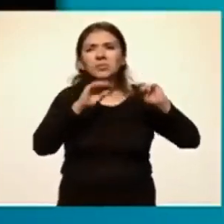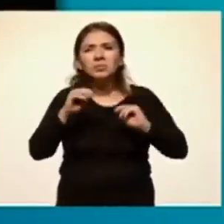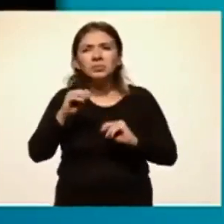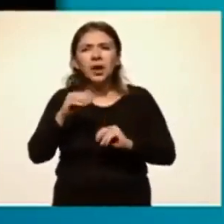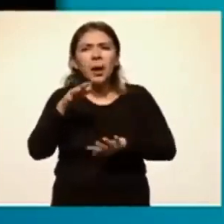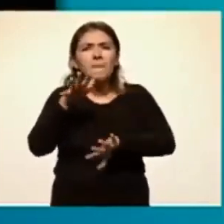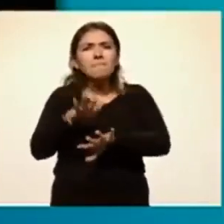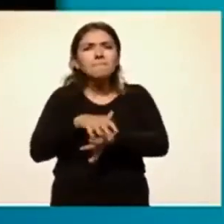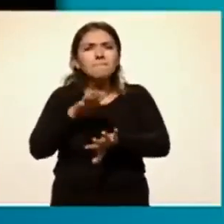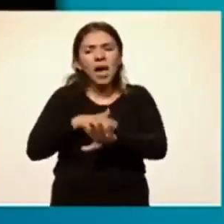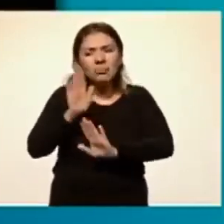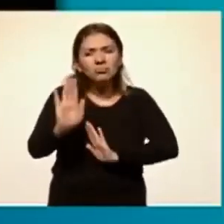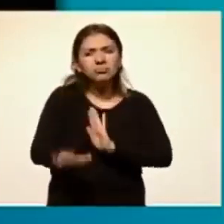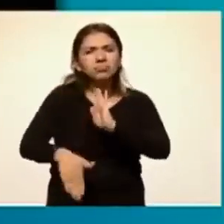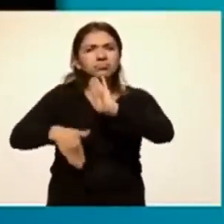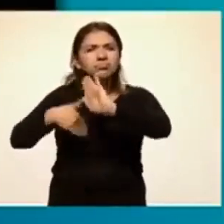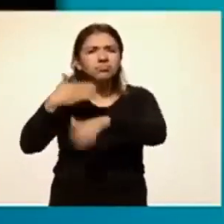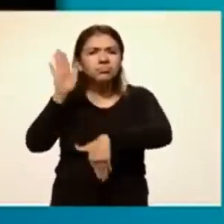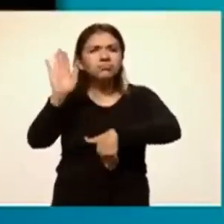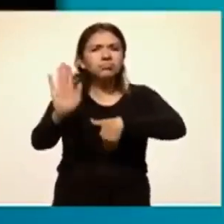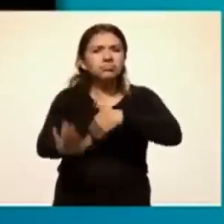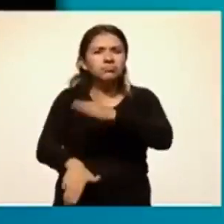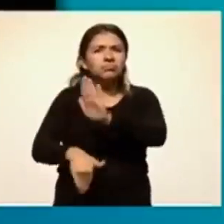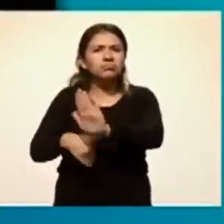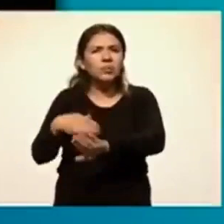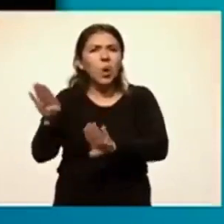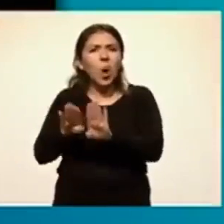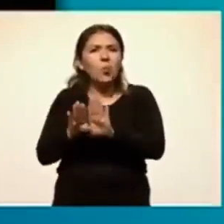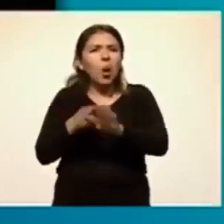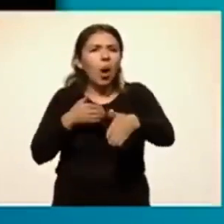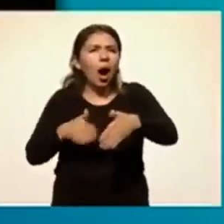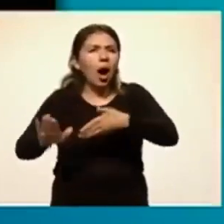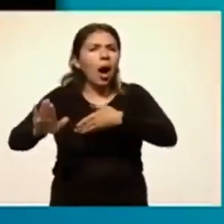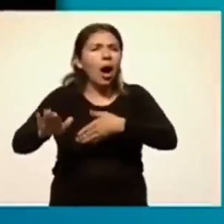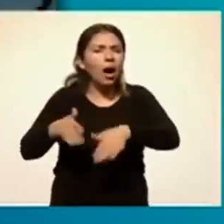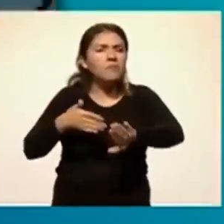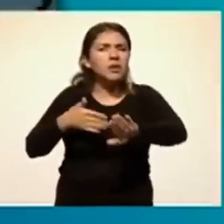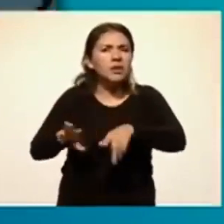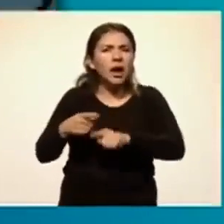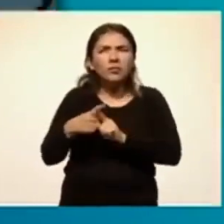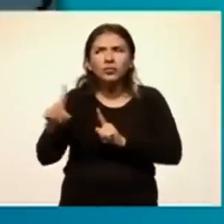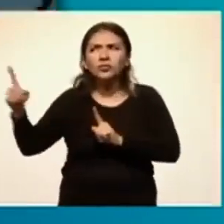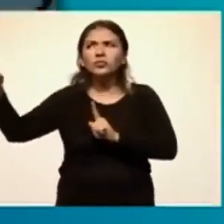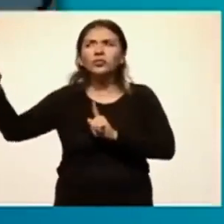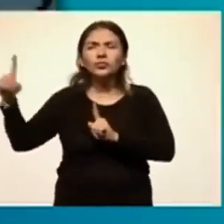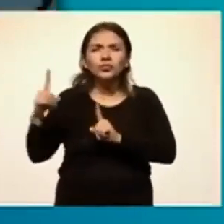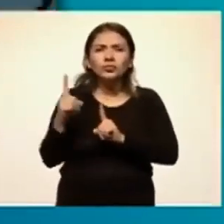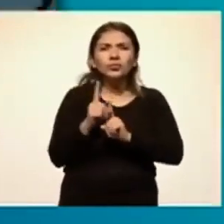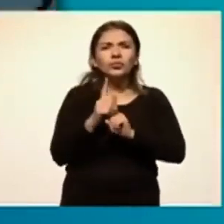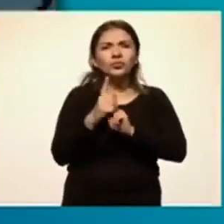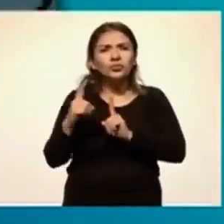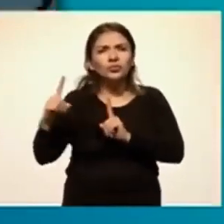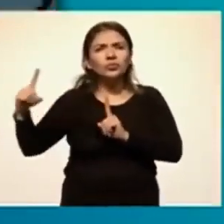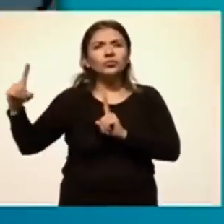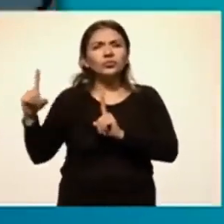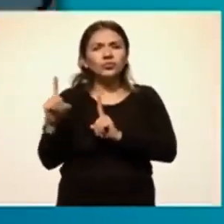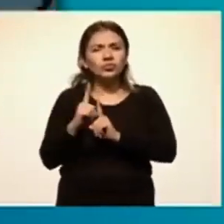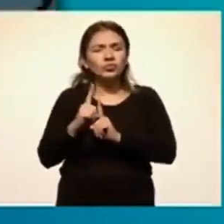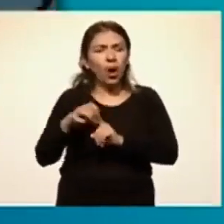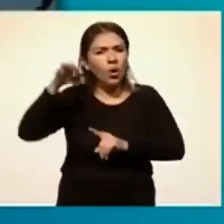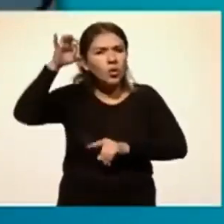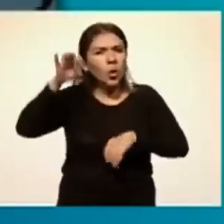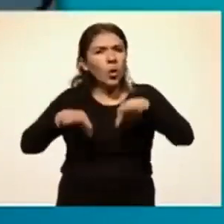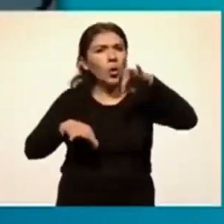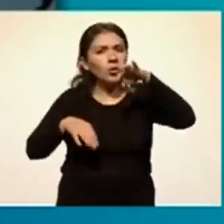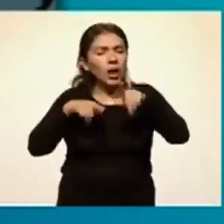que raspan el suelo, que caminan, que van y vienen. Las gotas